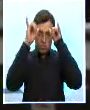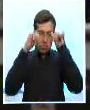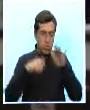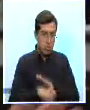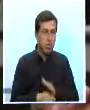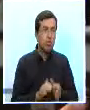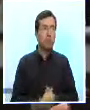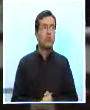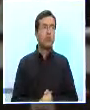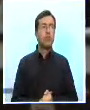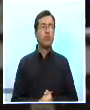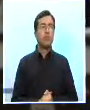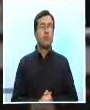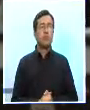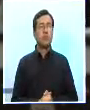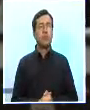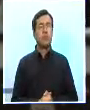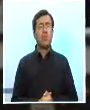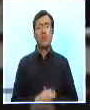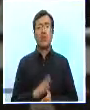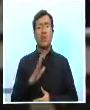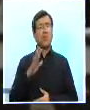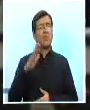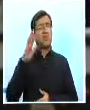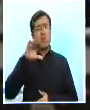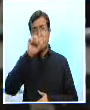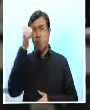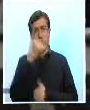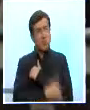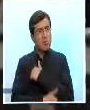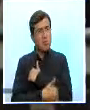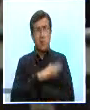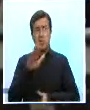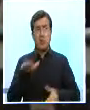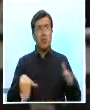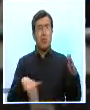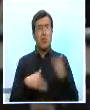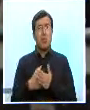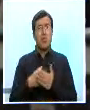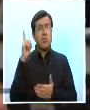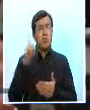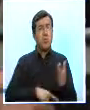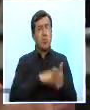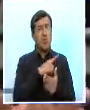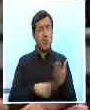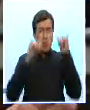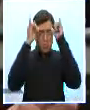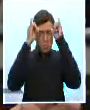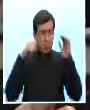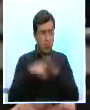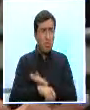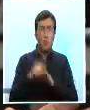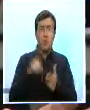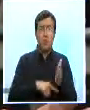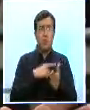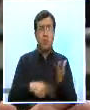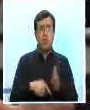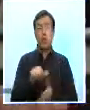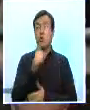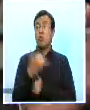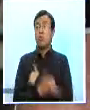que no es posible pero en casi todas las otros países es prohibido en algunos países no